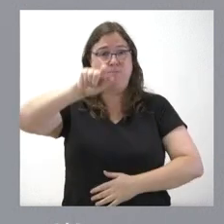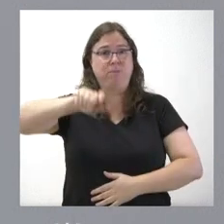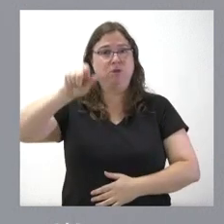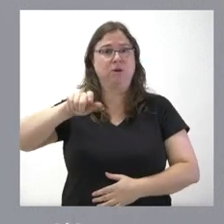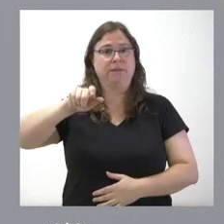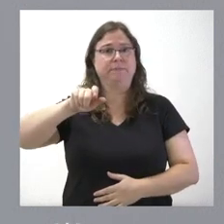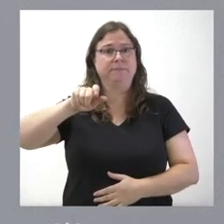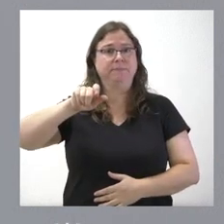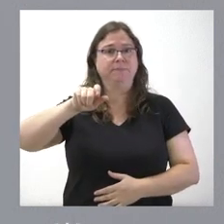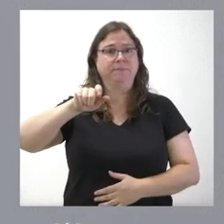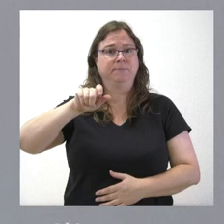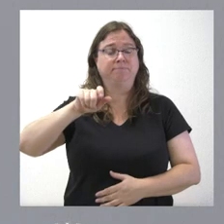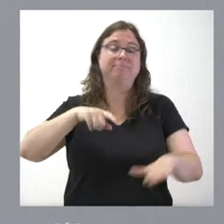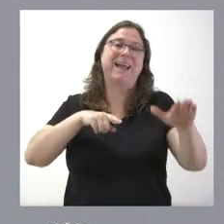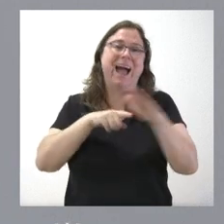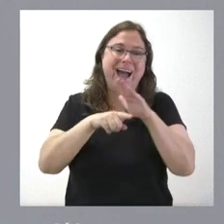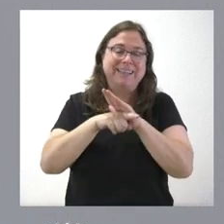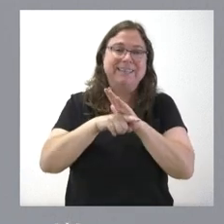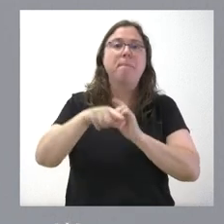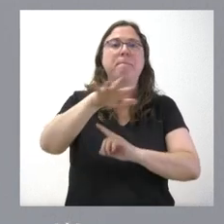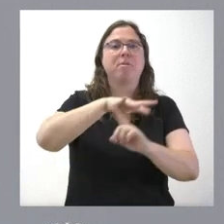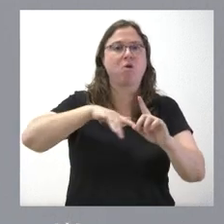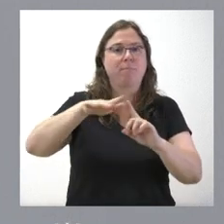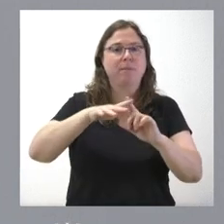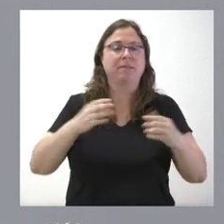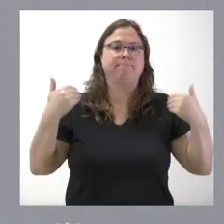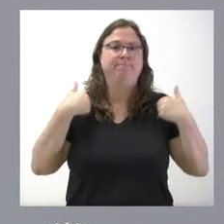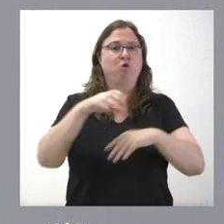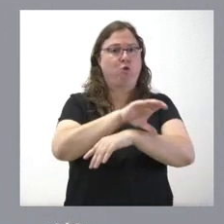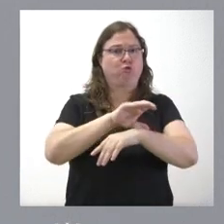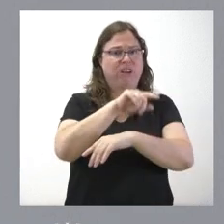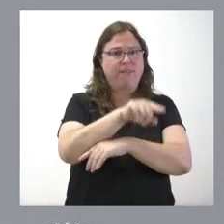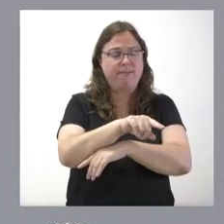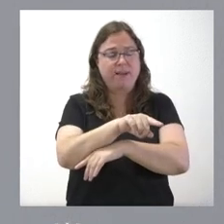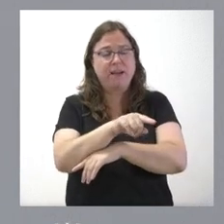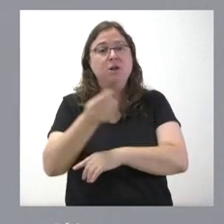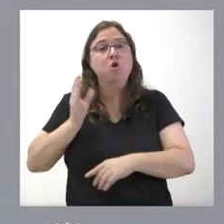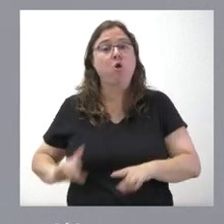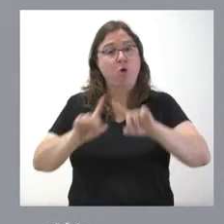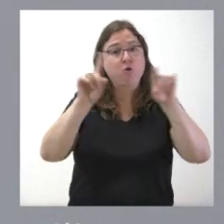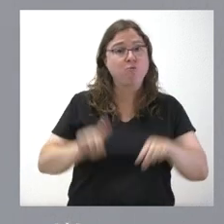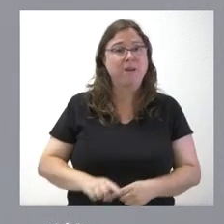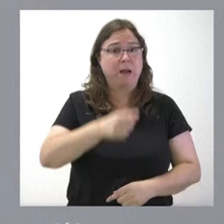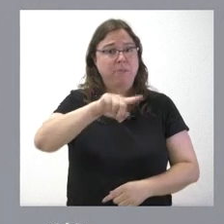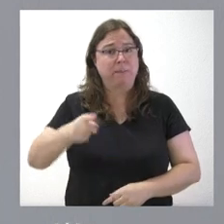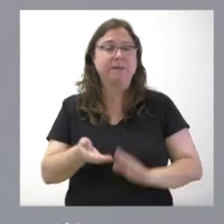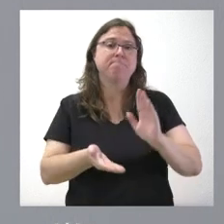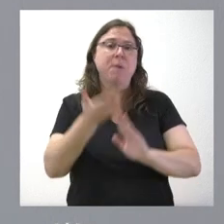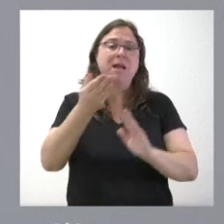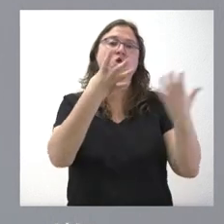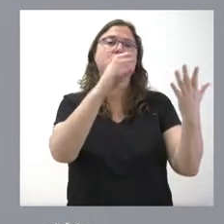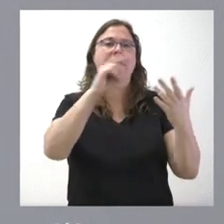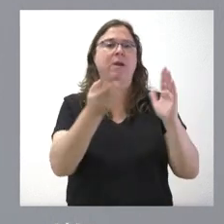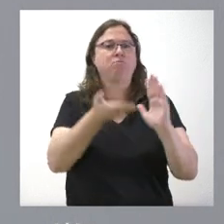efectivos de agentes medioambientales de la consejería verán incrementada su nómina mensual en 90 cumpliendo